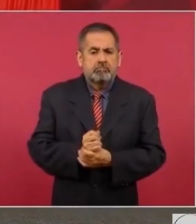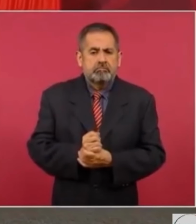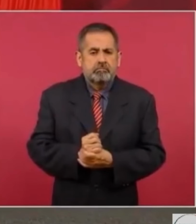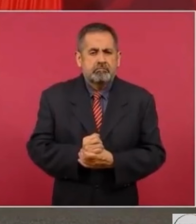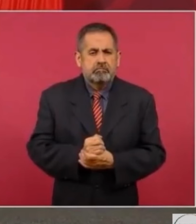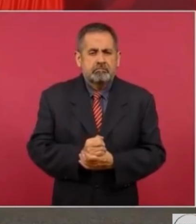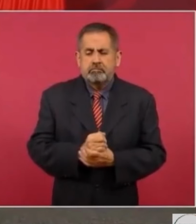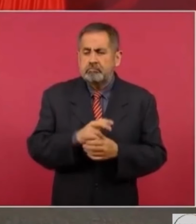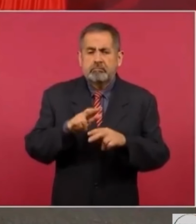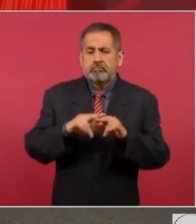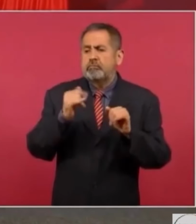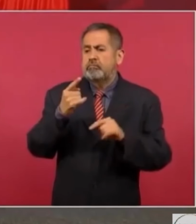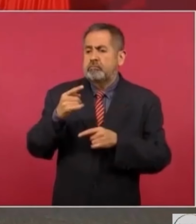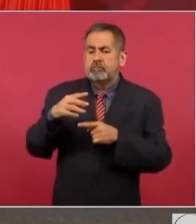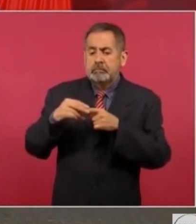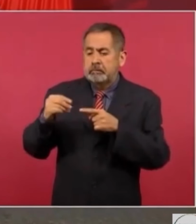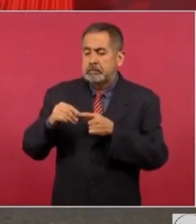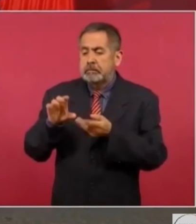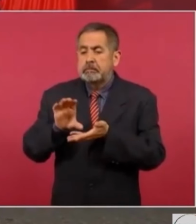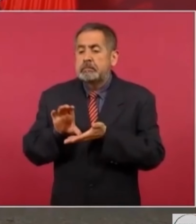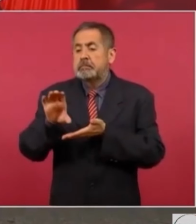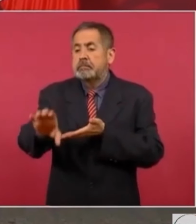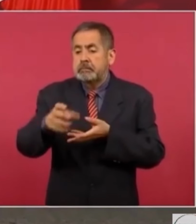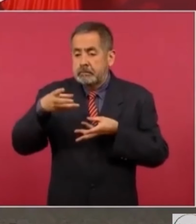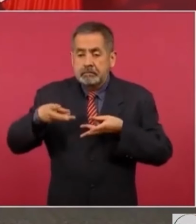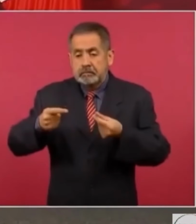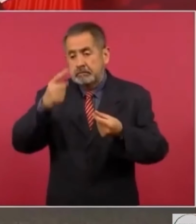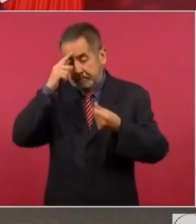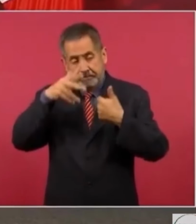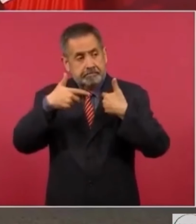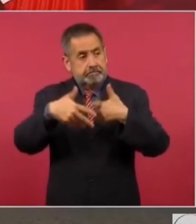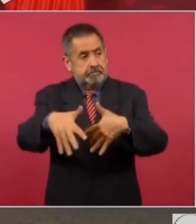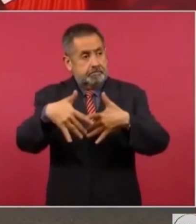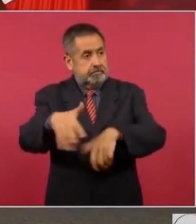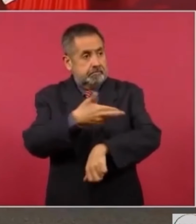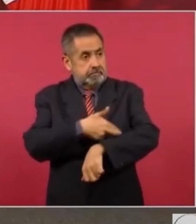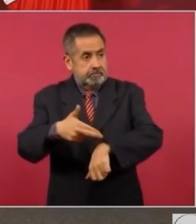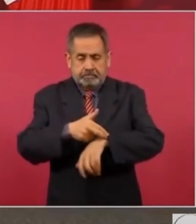ni un centavo del presupuesto público.